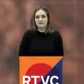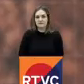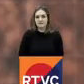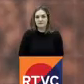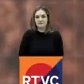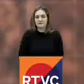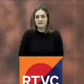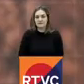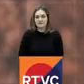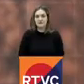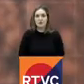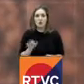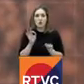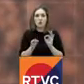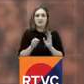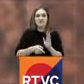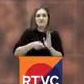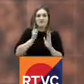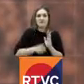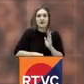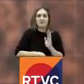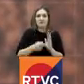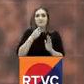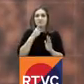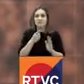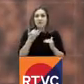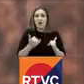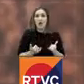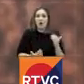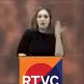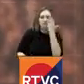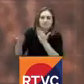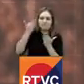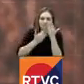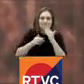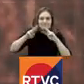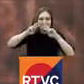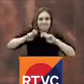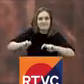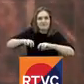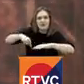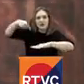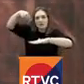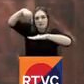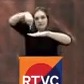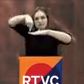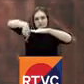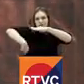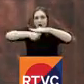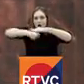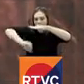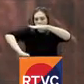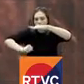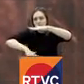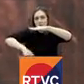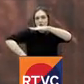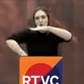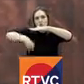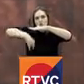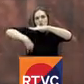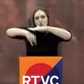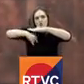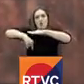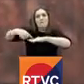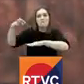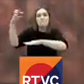Un fallo judicial suspendió el inicio del piloto de exploración de petróleo a través del fracking en Puerto Wilches, Santander. Dice la sentencia que